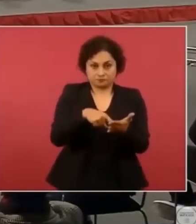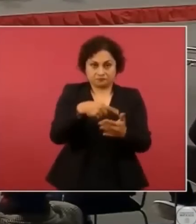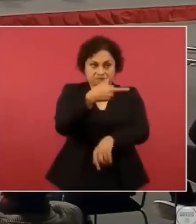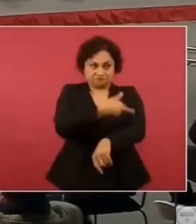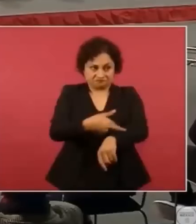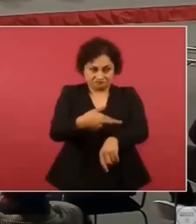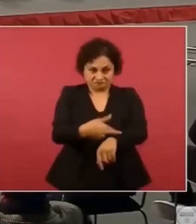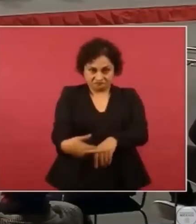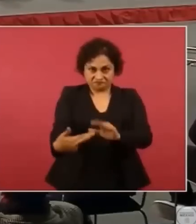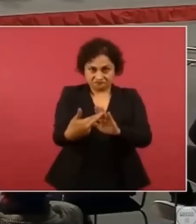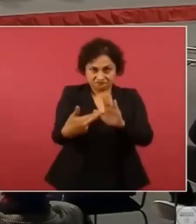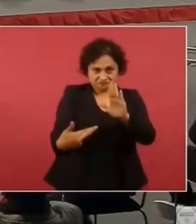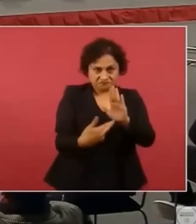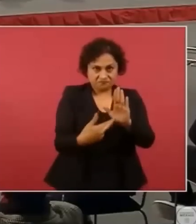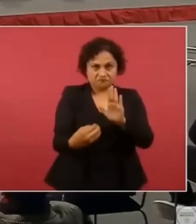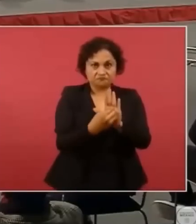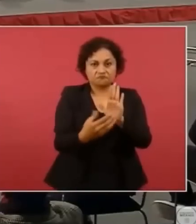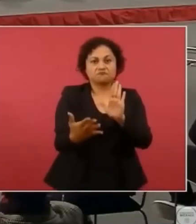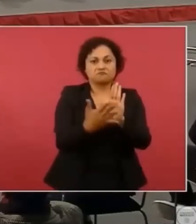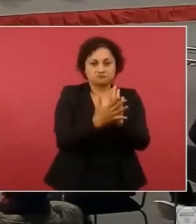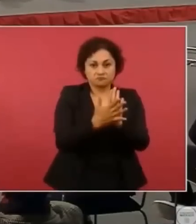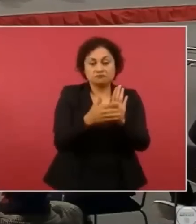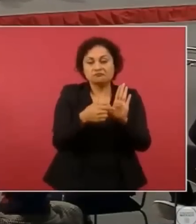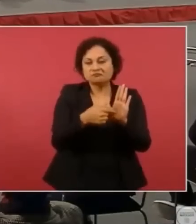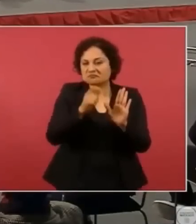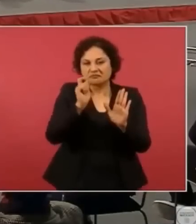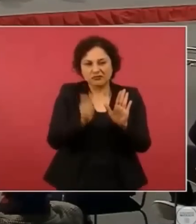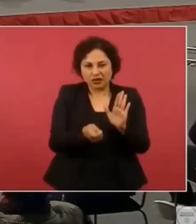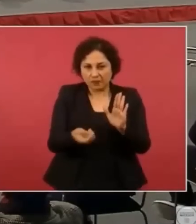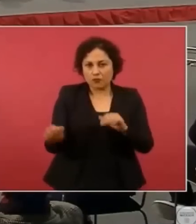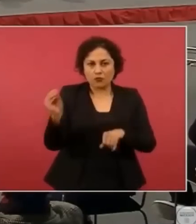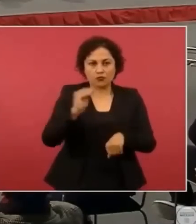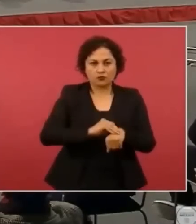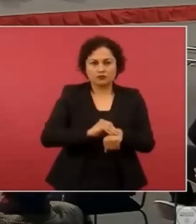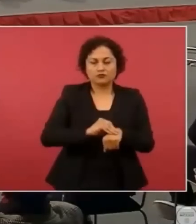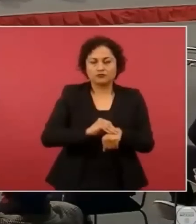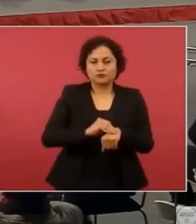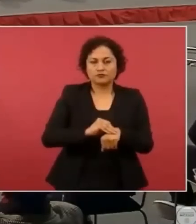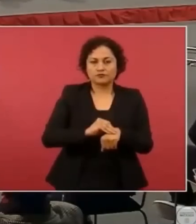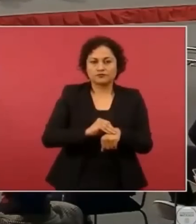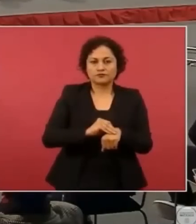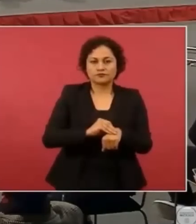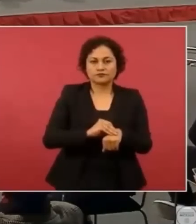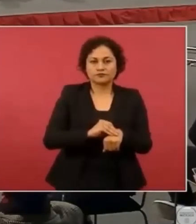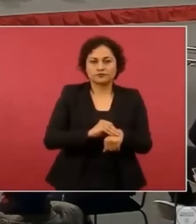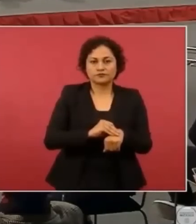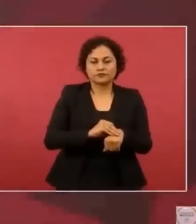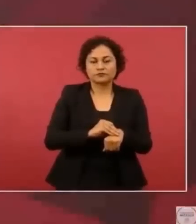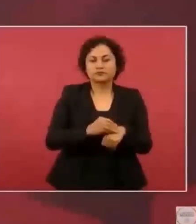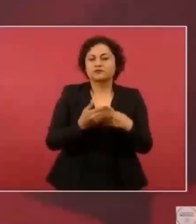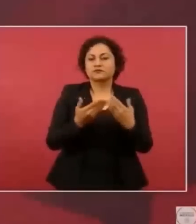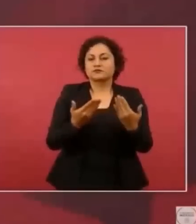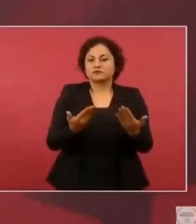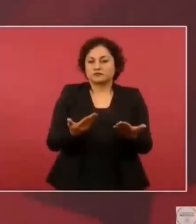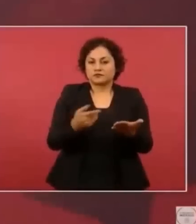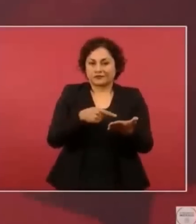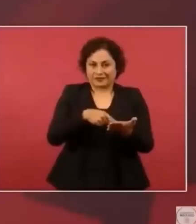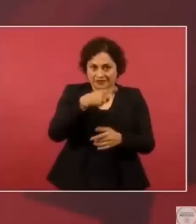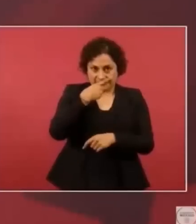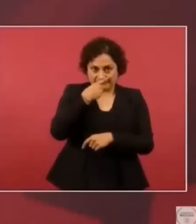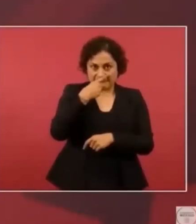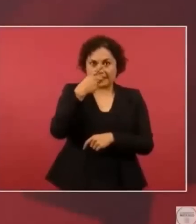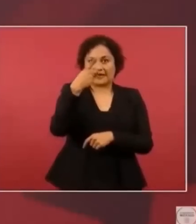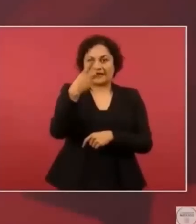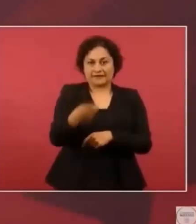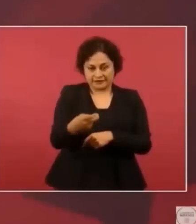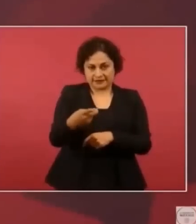consideró adecuado introducir fue que ningún servidor público del